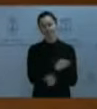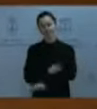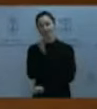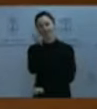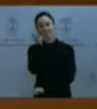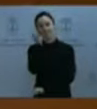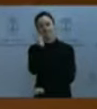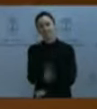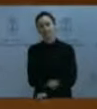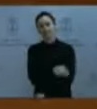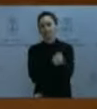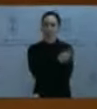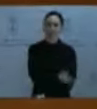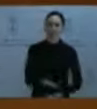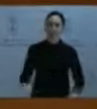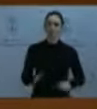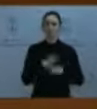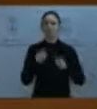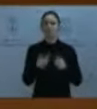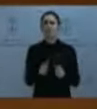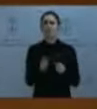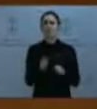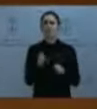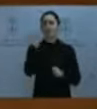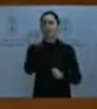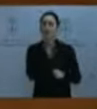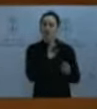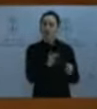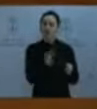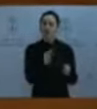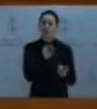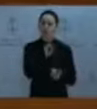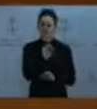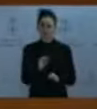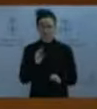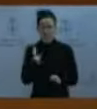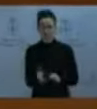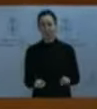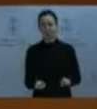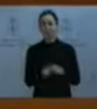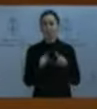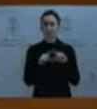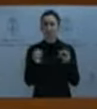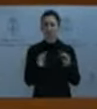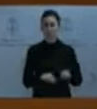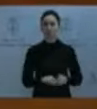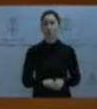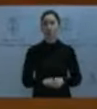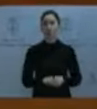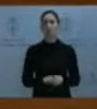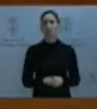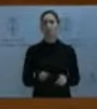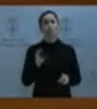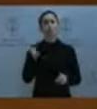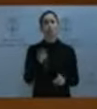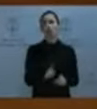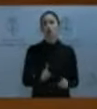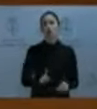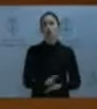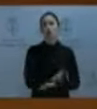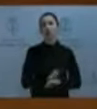flota gallega, el reparto es igualmente lesivo que para la asturiana. Pero usted no habrá escuchado a la consejera gallega defender